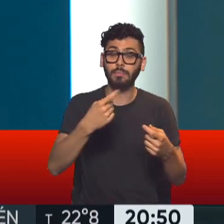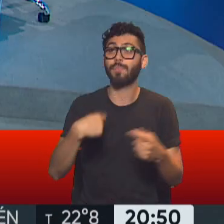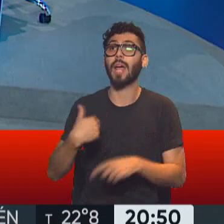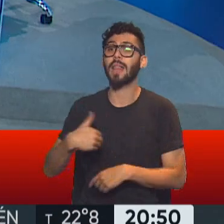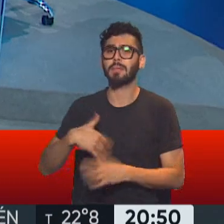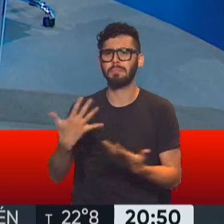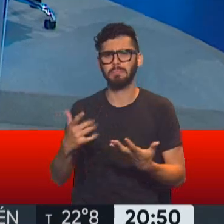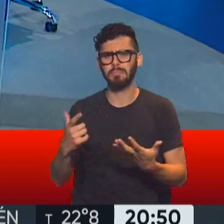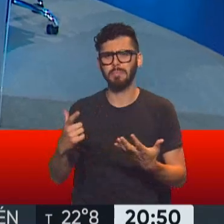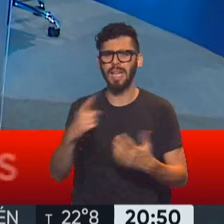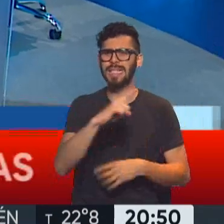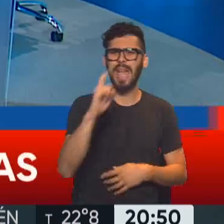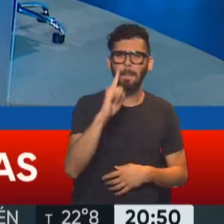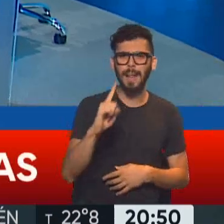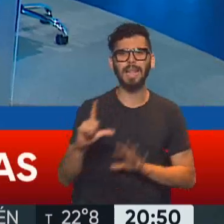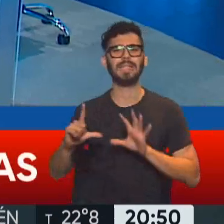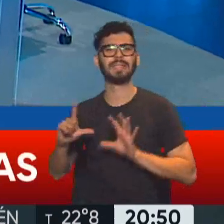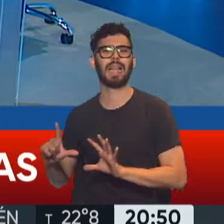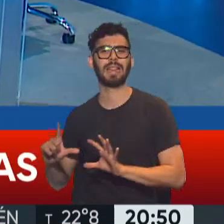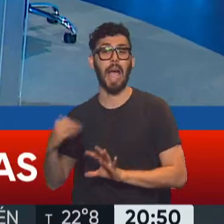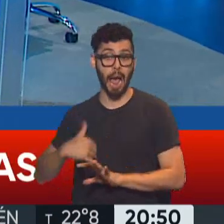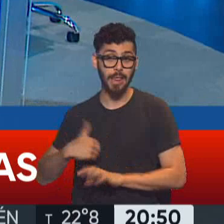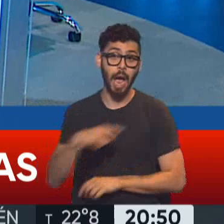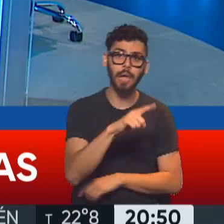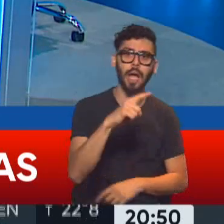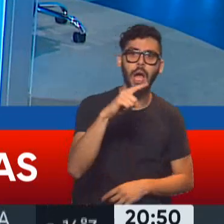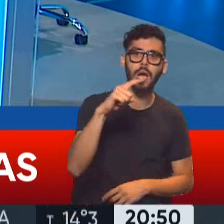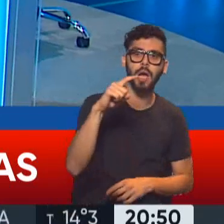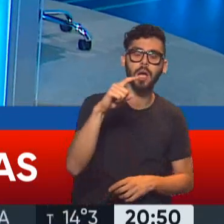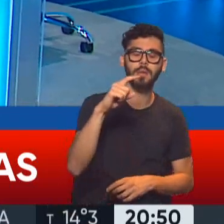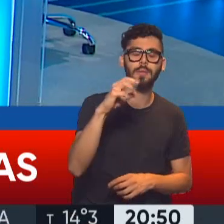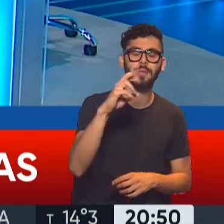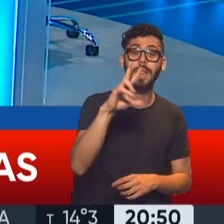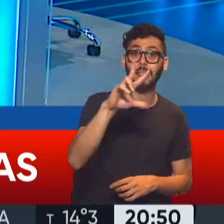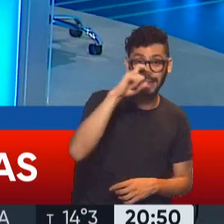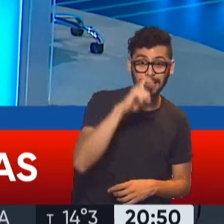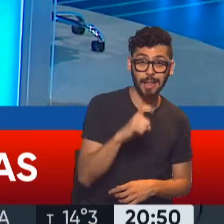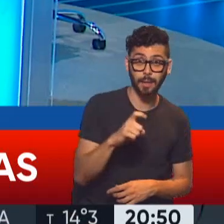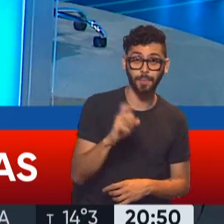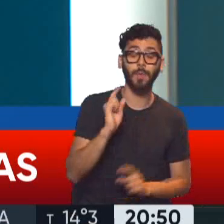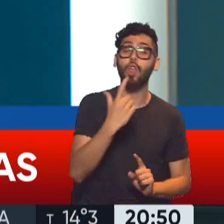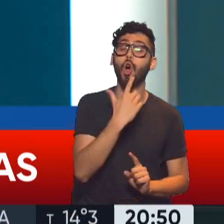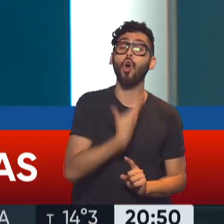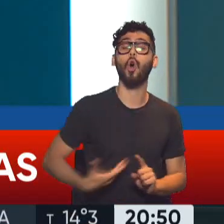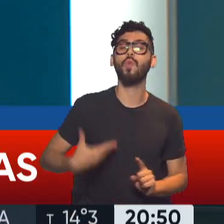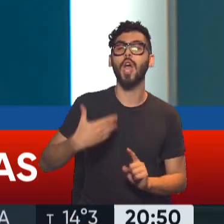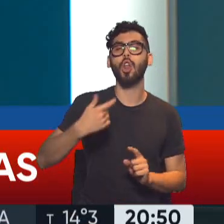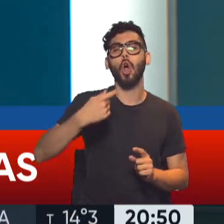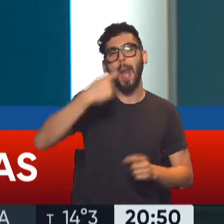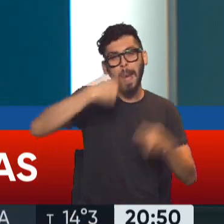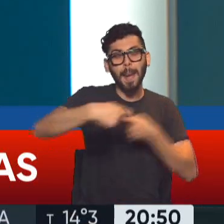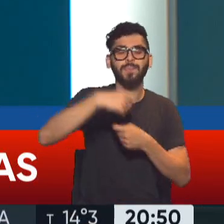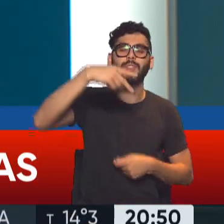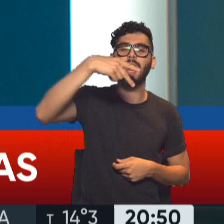menos 7 por 100.000, allá 37. La herencia de los narcogobiernos. Y cuando digo narcogobierno, no es una palabra fácil. A